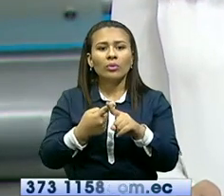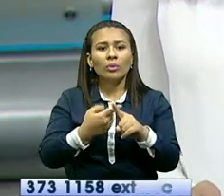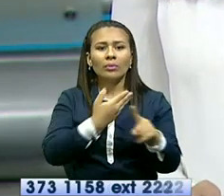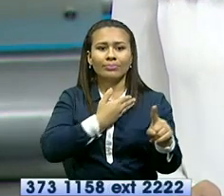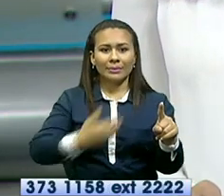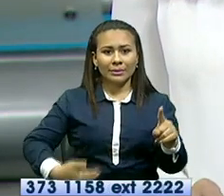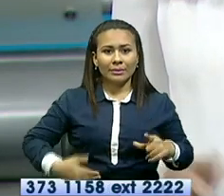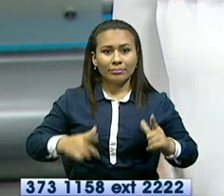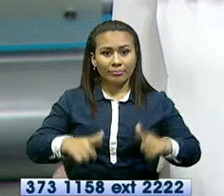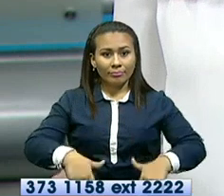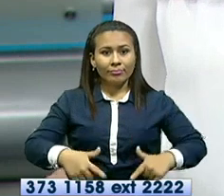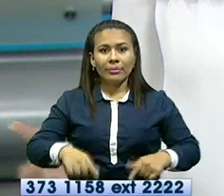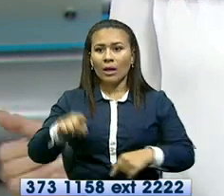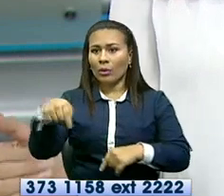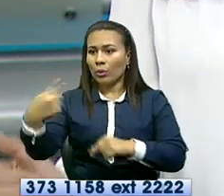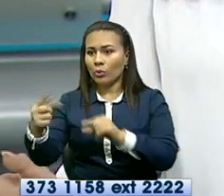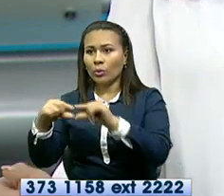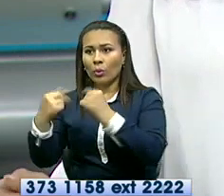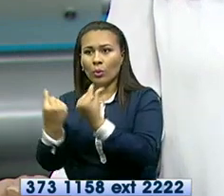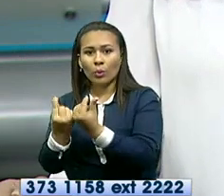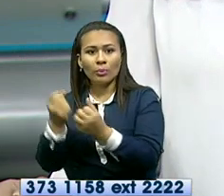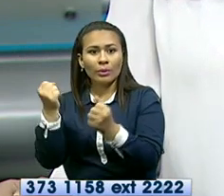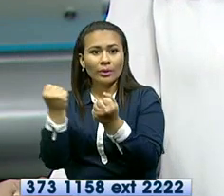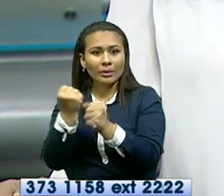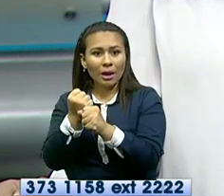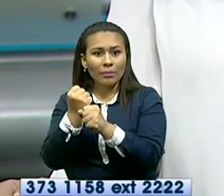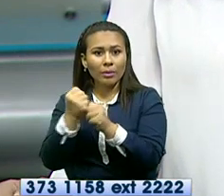Lenín Moreno y representantes de los transportistas.